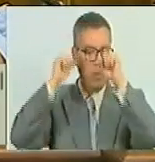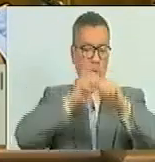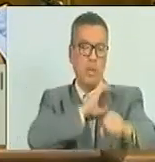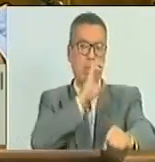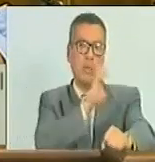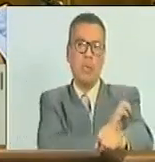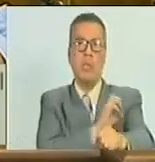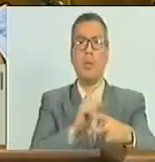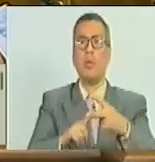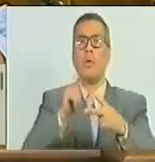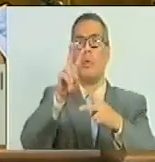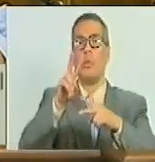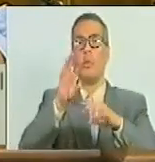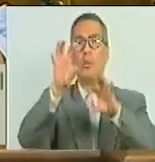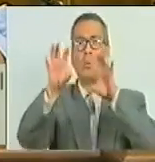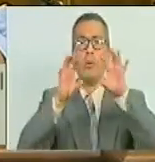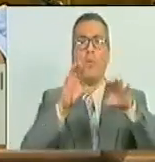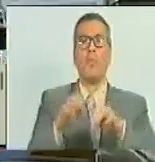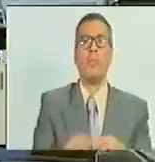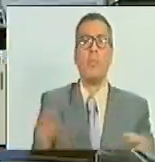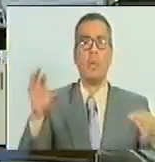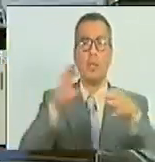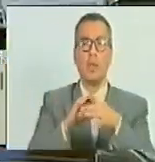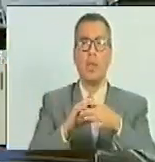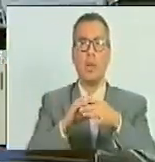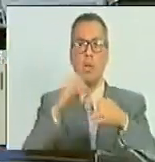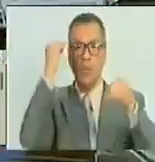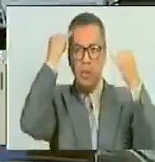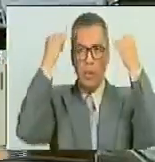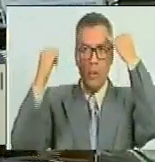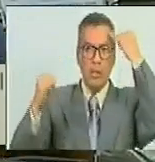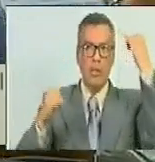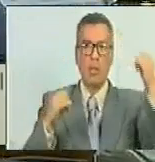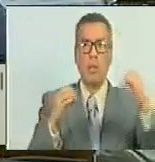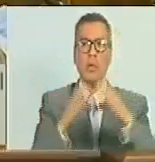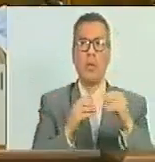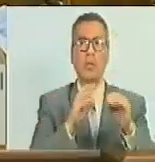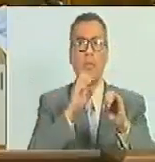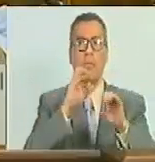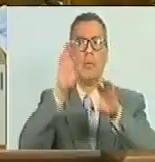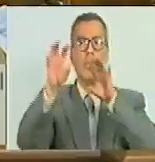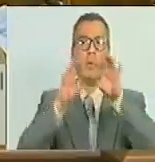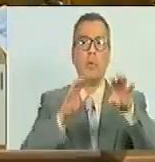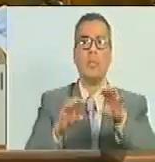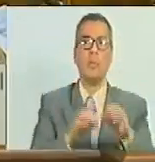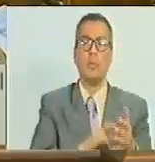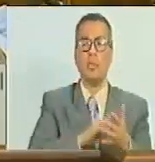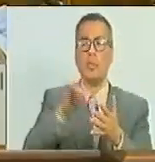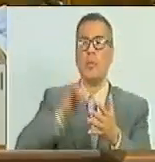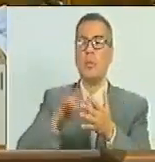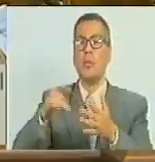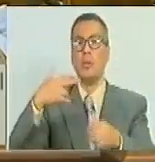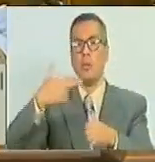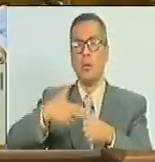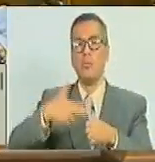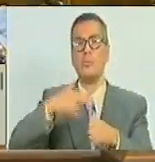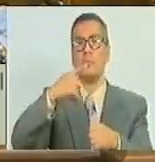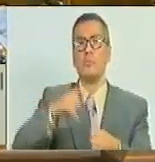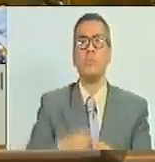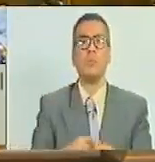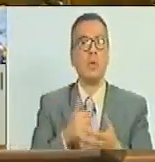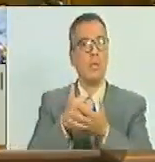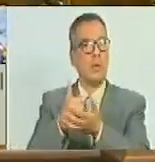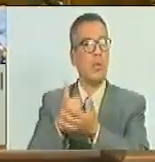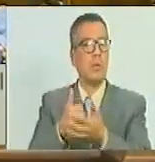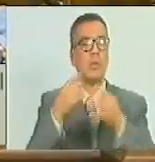energéticas entre ambas naciones, como aliados estratégicos de la Organización de Países Exportadores de Petróleo, en favor